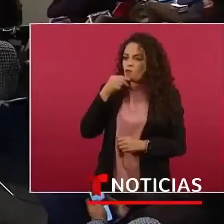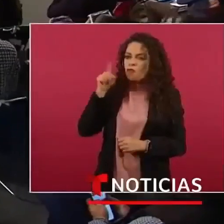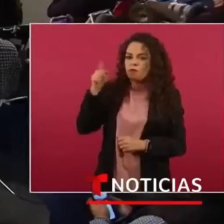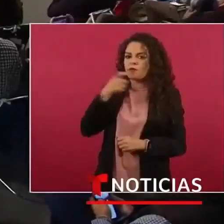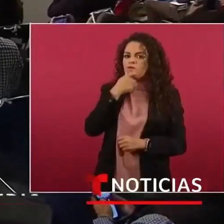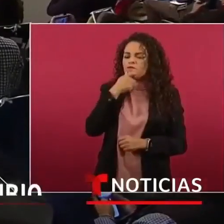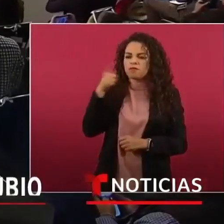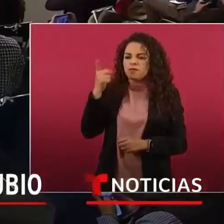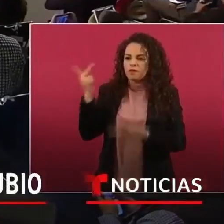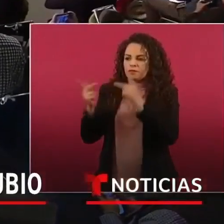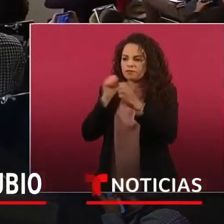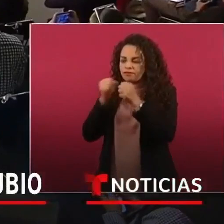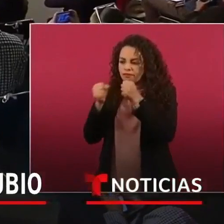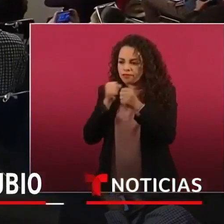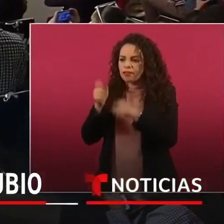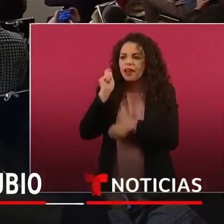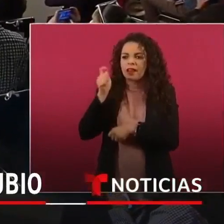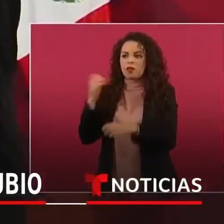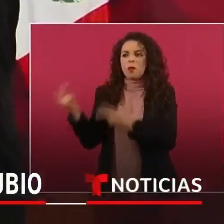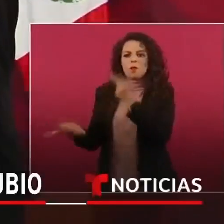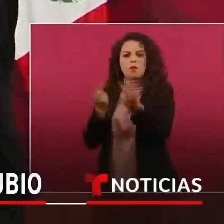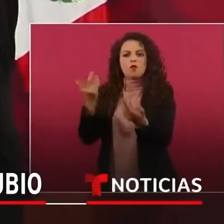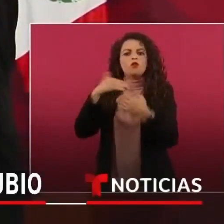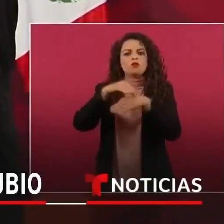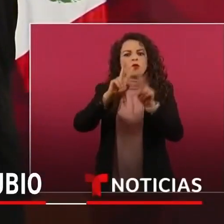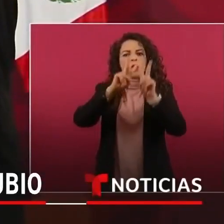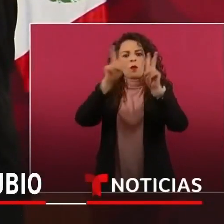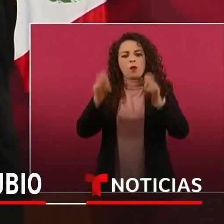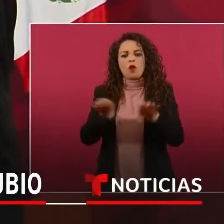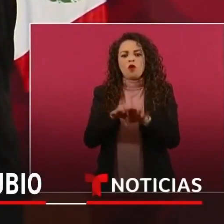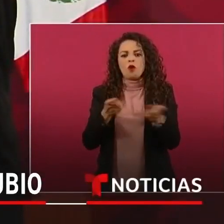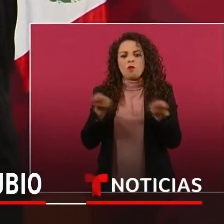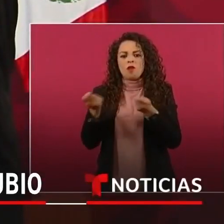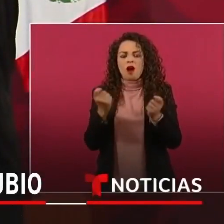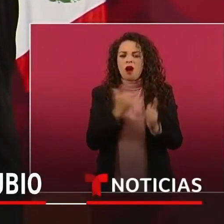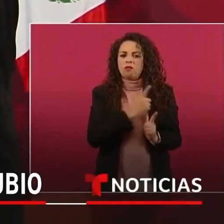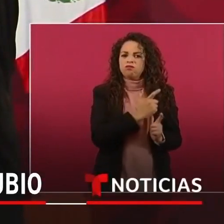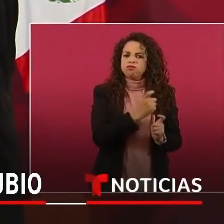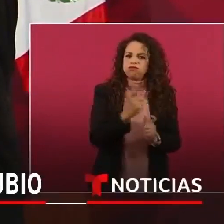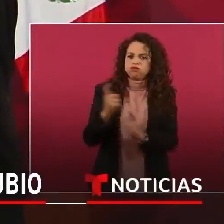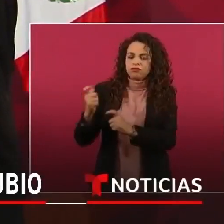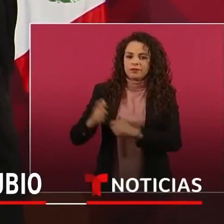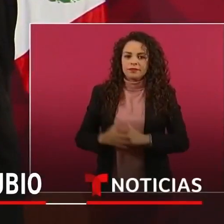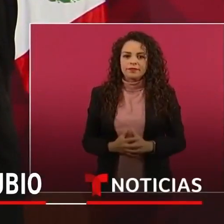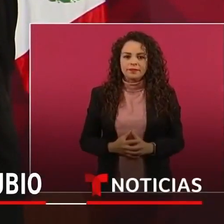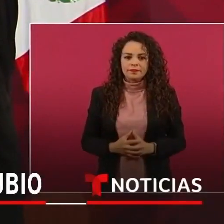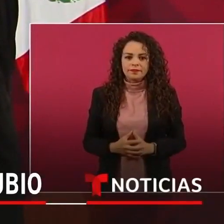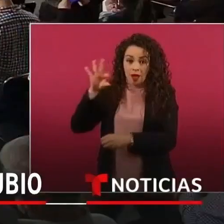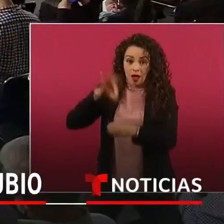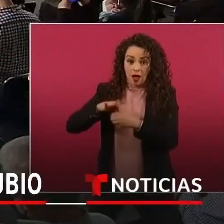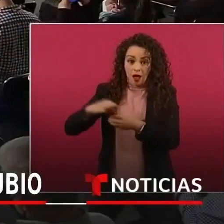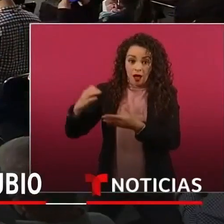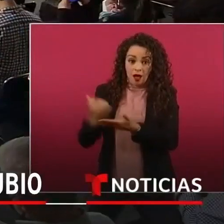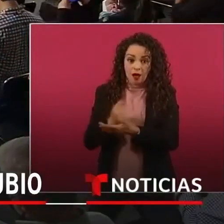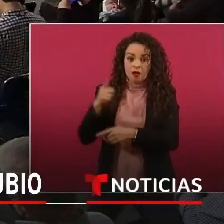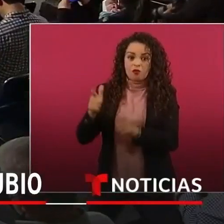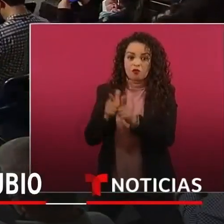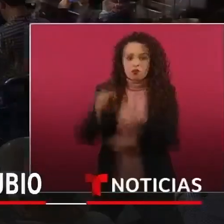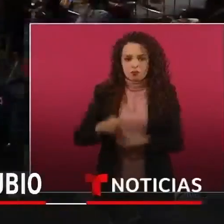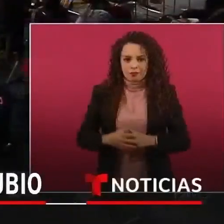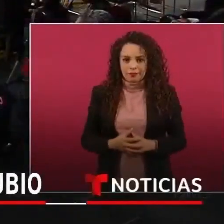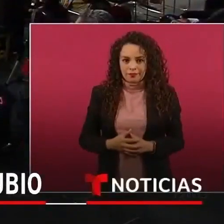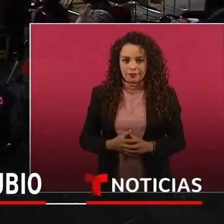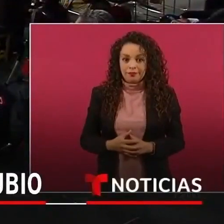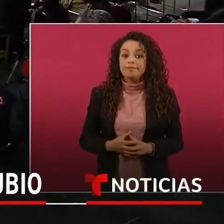una acusación similar. Bueno, en reacción, AMLO les pidió mostrar pruebas y señaló a Ted Cruz por sus vínculos con el lobby de las armas.